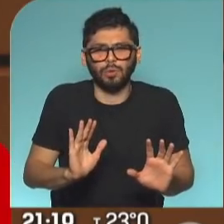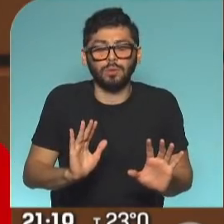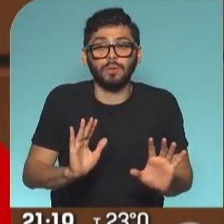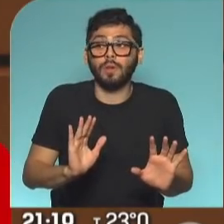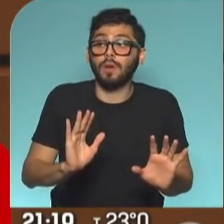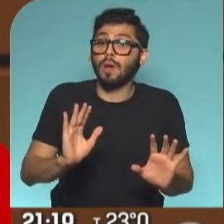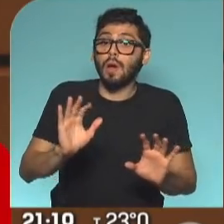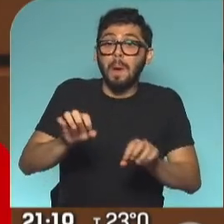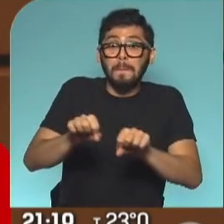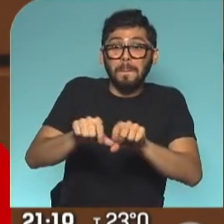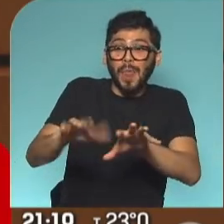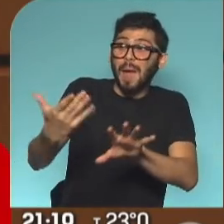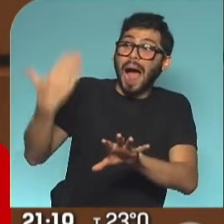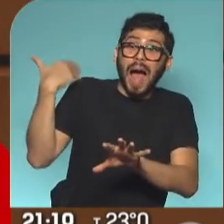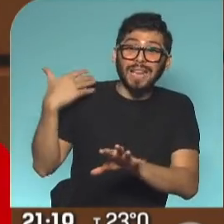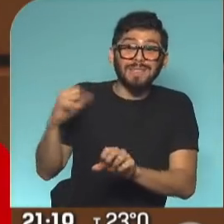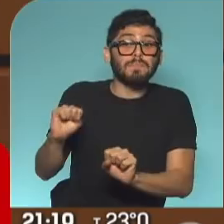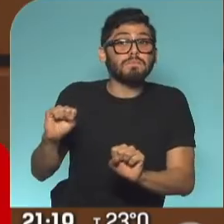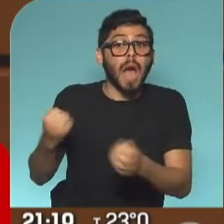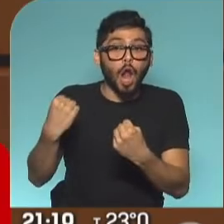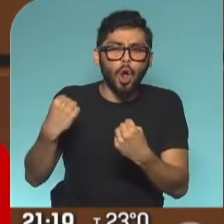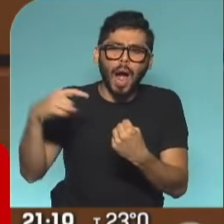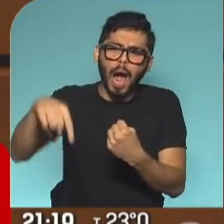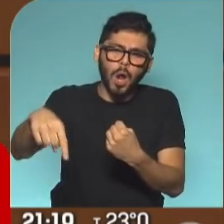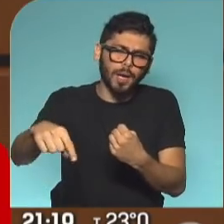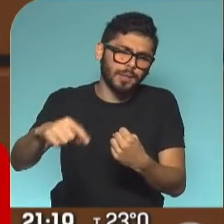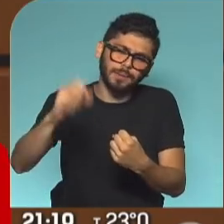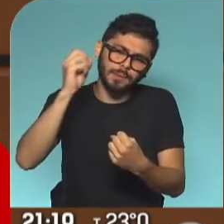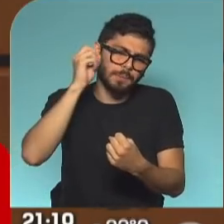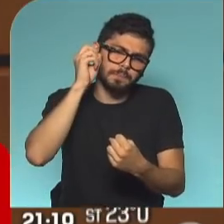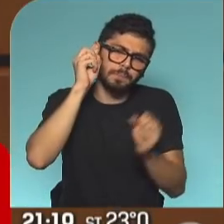malos antes de la pandemia se volvieron peores después de la pandemia.